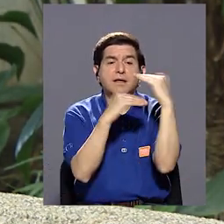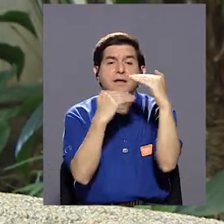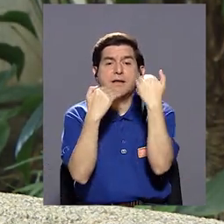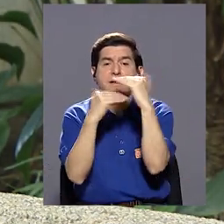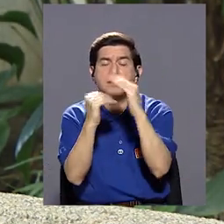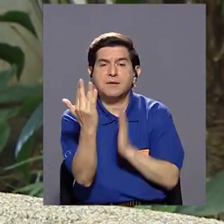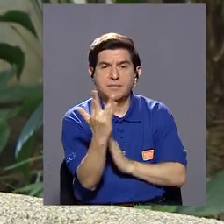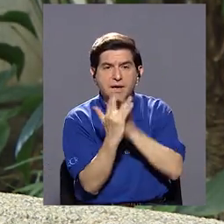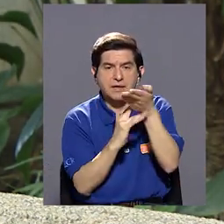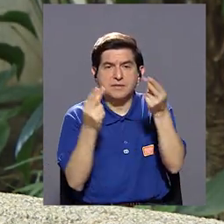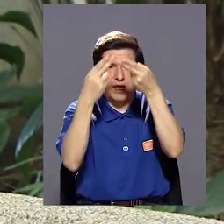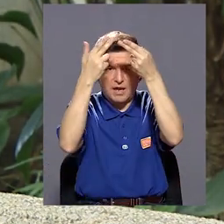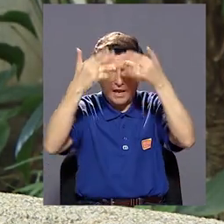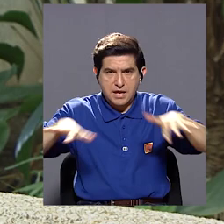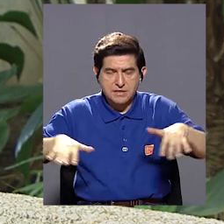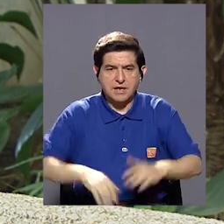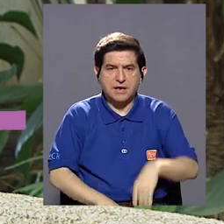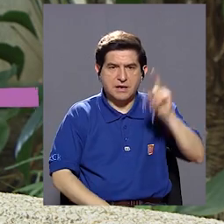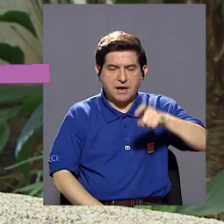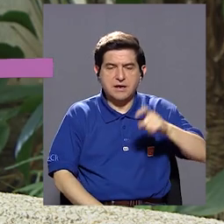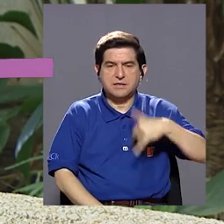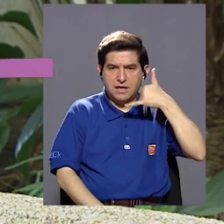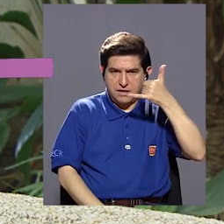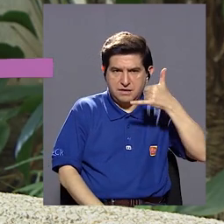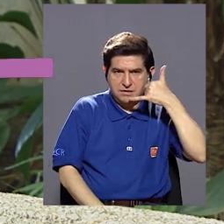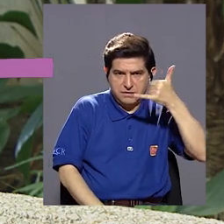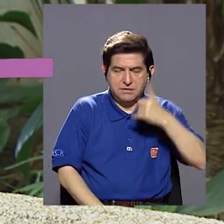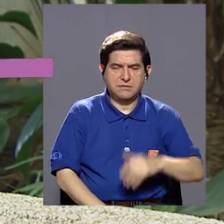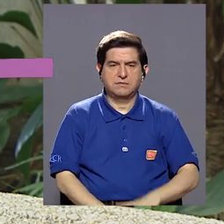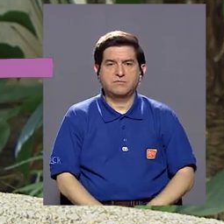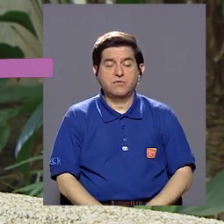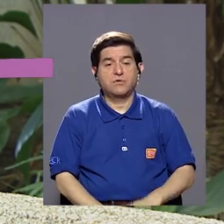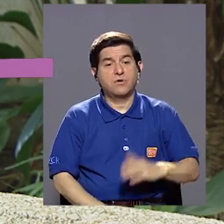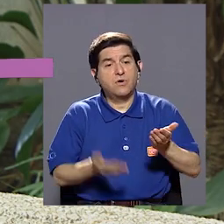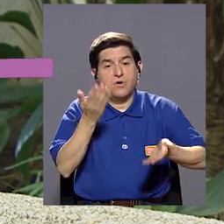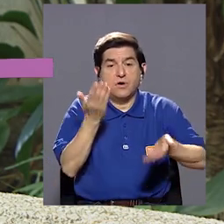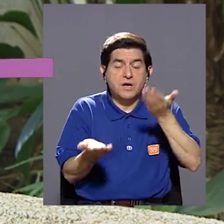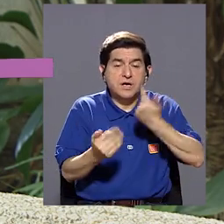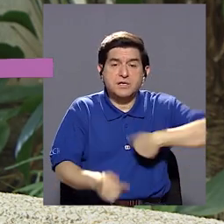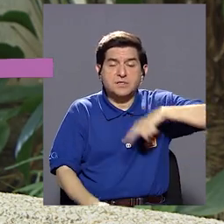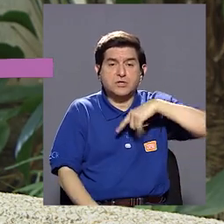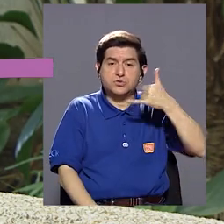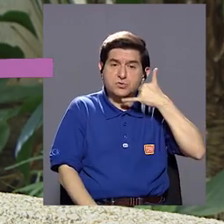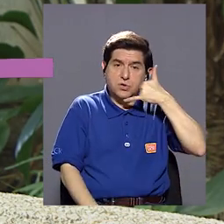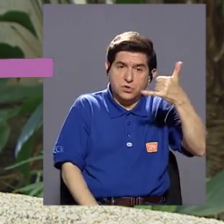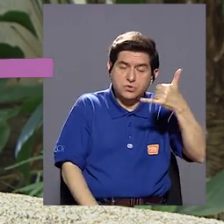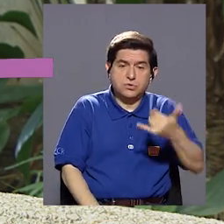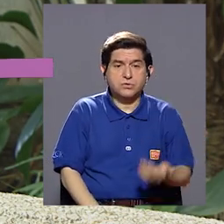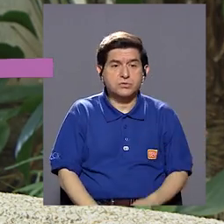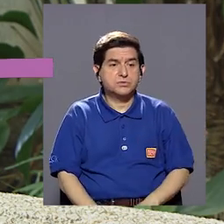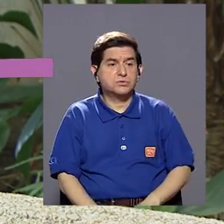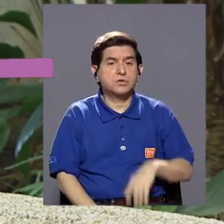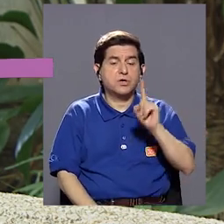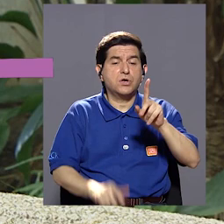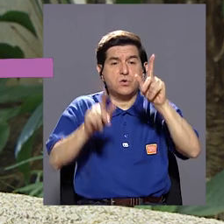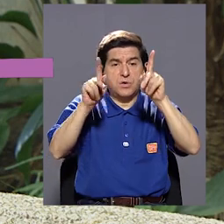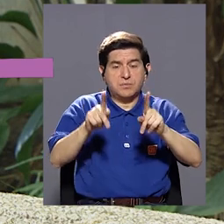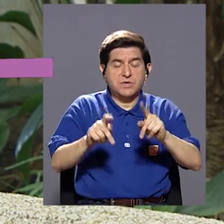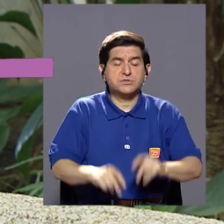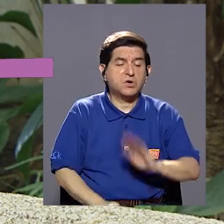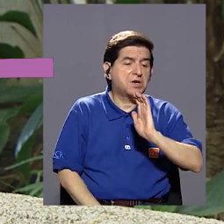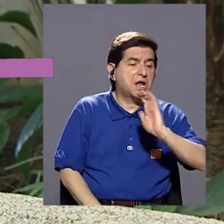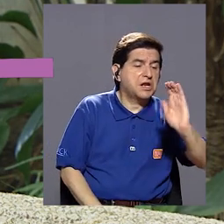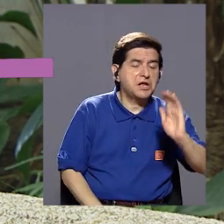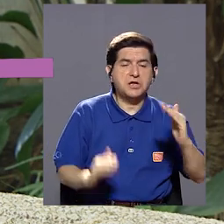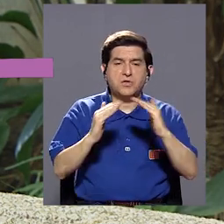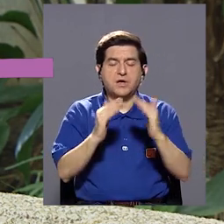tenemos límites en acceso a internet o ocupamos la línea telefónica, cuidado y no, estamos haciendo una llamada, cuando de repente uno